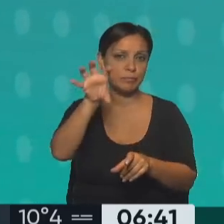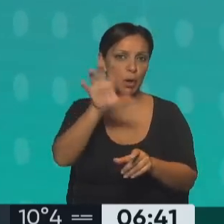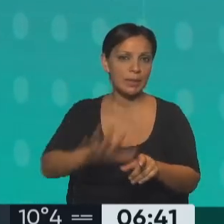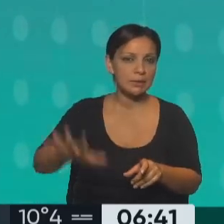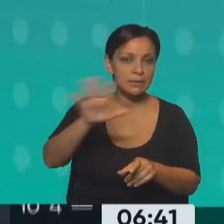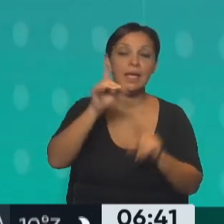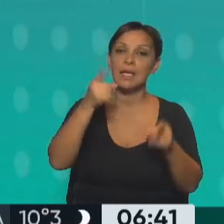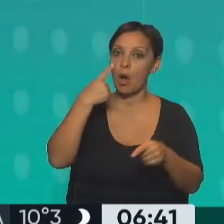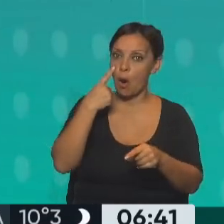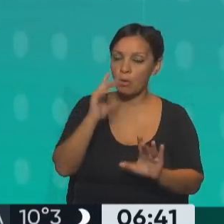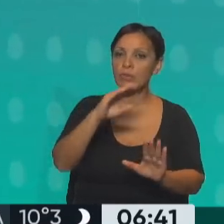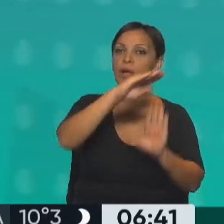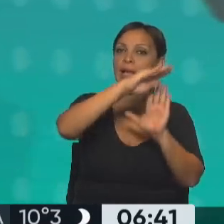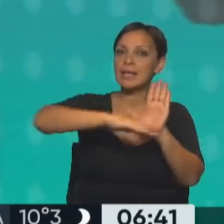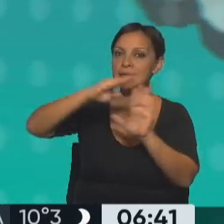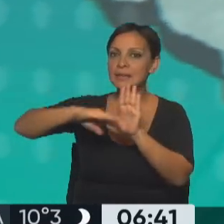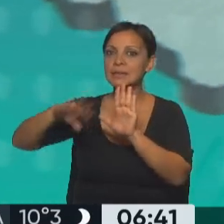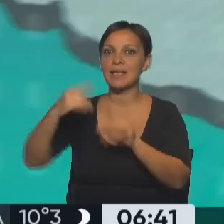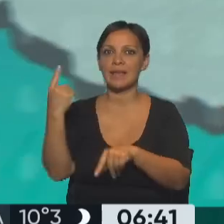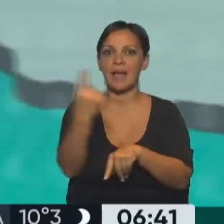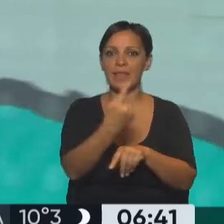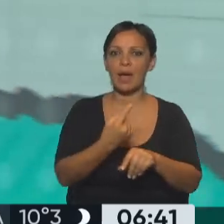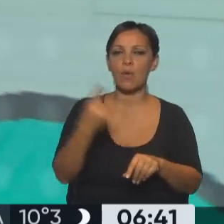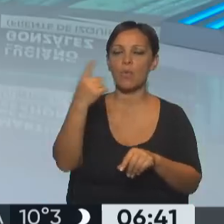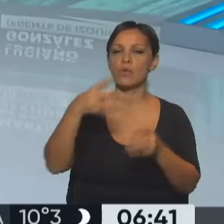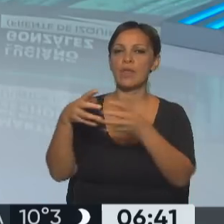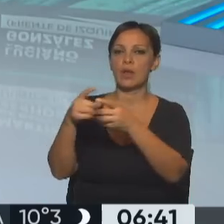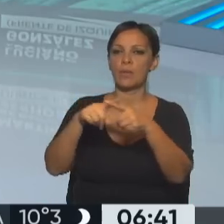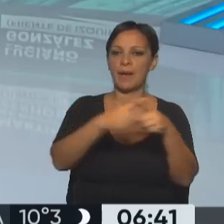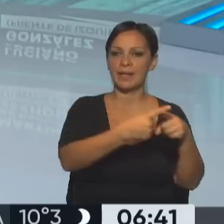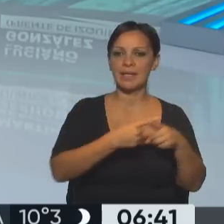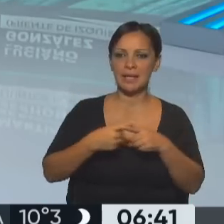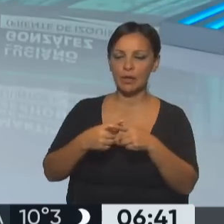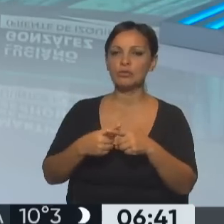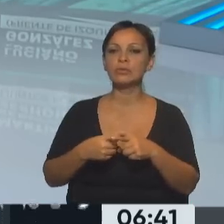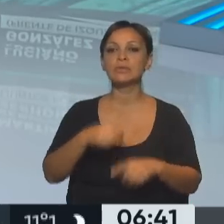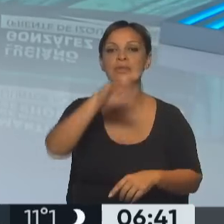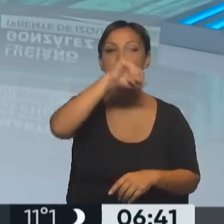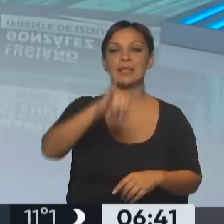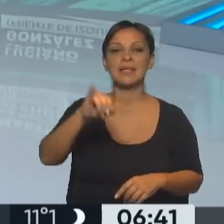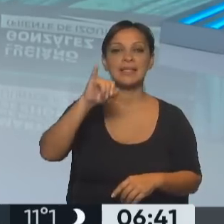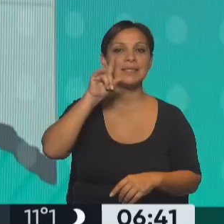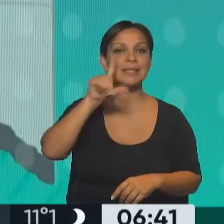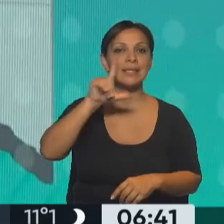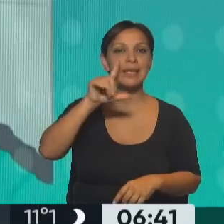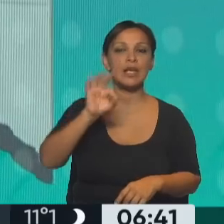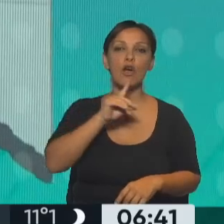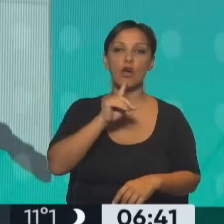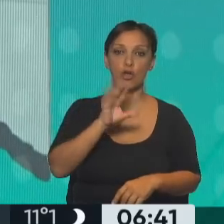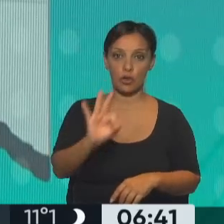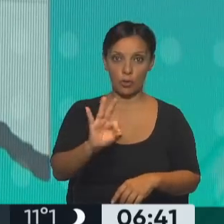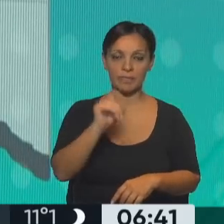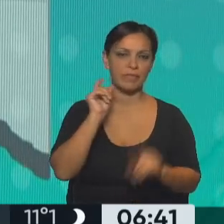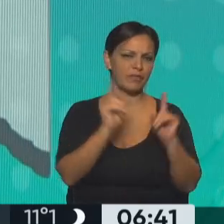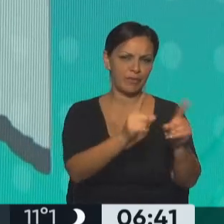atención, listas que ya compartimos con ustedes de cada uno de los partidos y de los frentes y Cilioto, gobernador actual, que también se